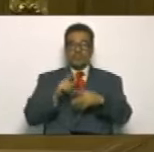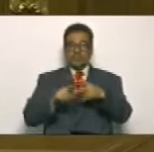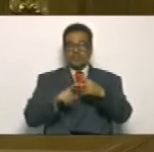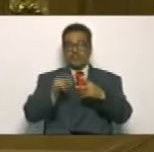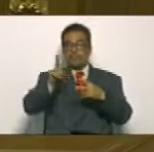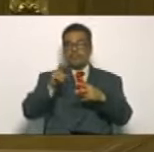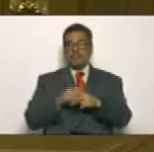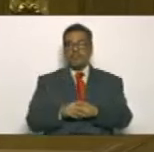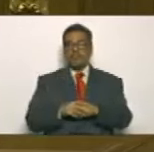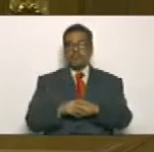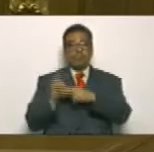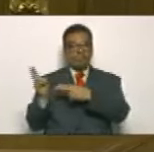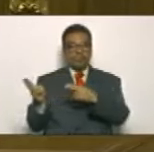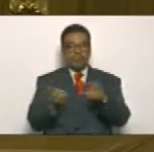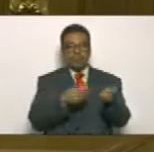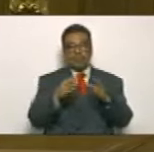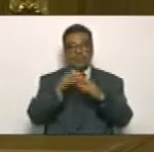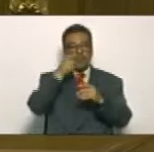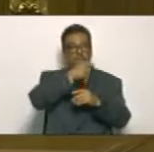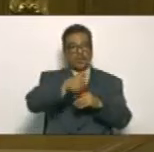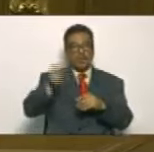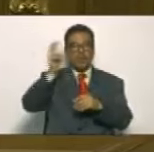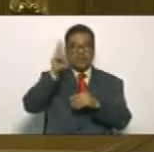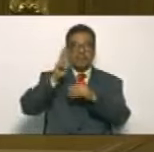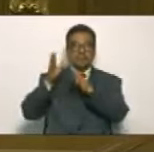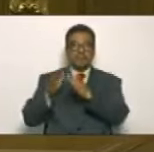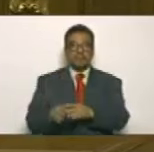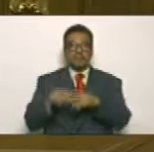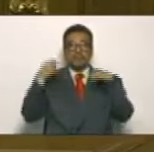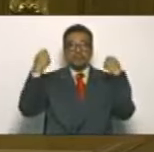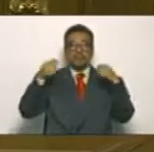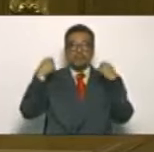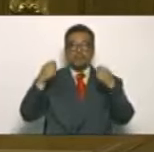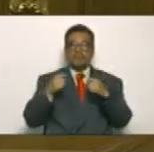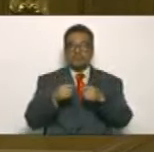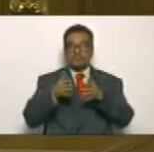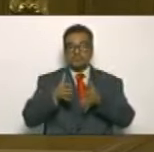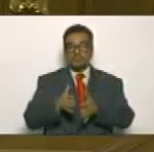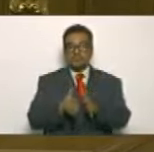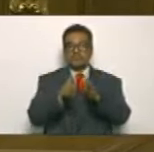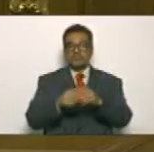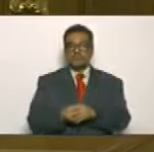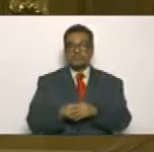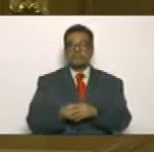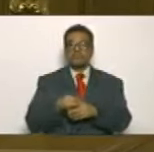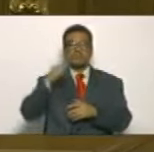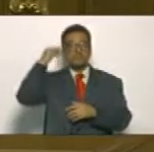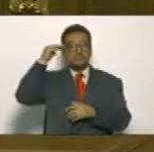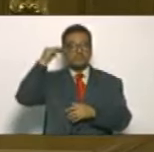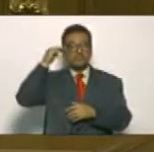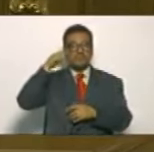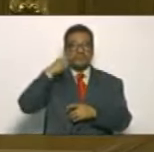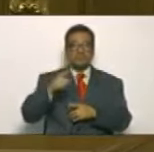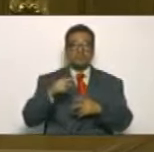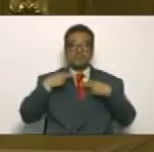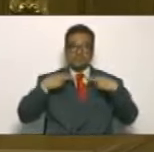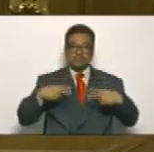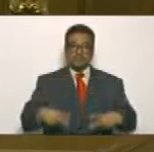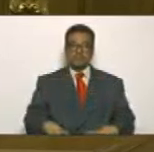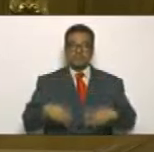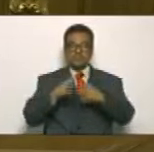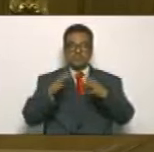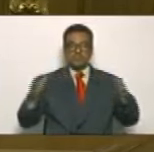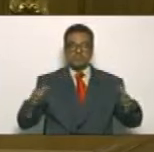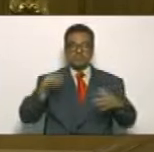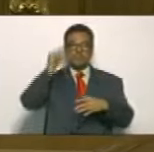Segundo, invitar a todo el pueblo venezolano a celebrar el natalicio, la memoria y la vida del